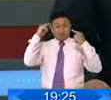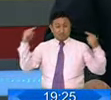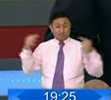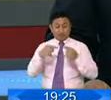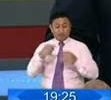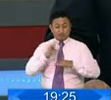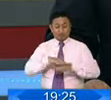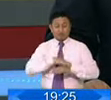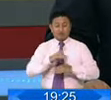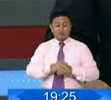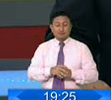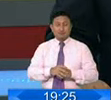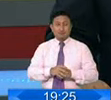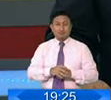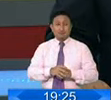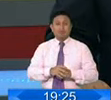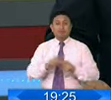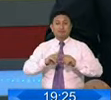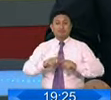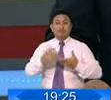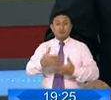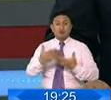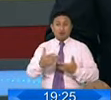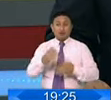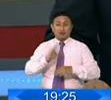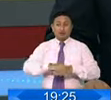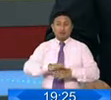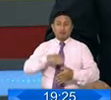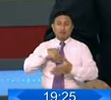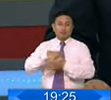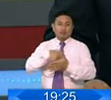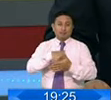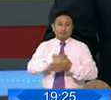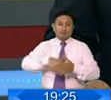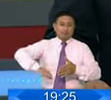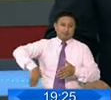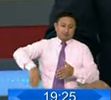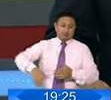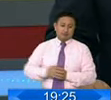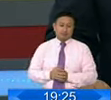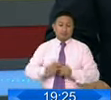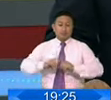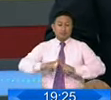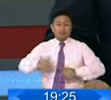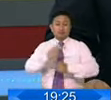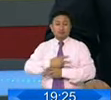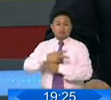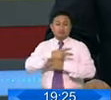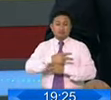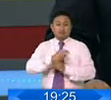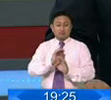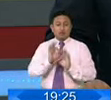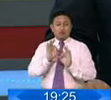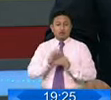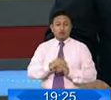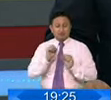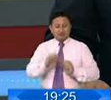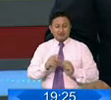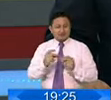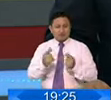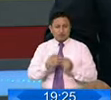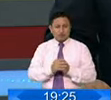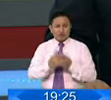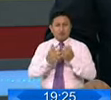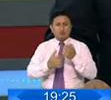posible retraso en la ejecución de varias obras en la capital de la República. Sin embargo, los ediles esperan encontrar los mecanismos